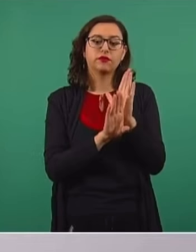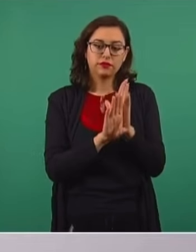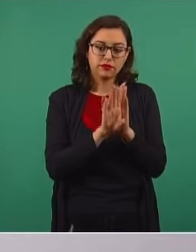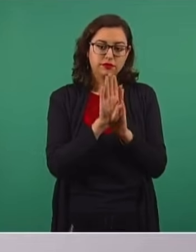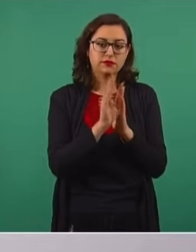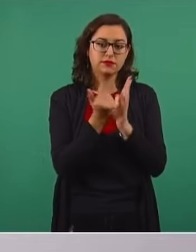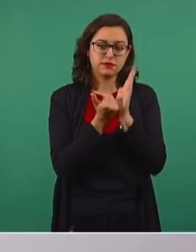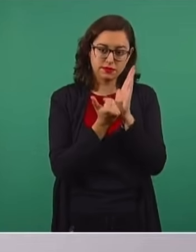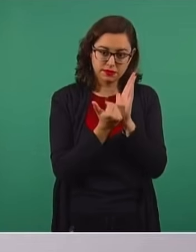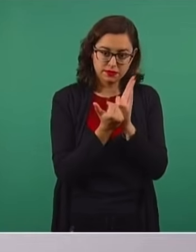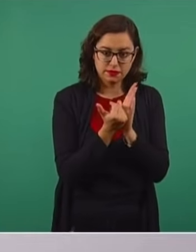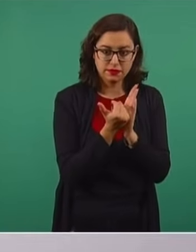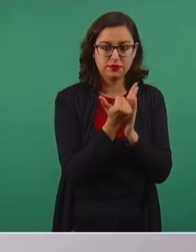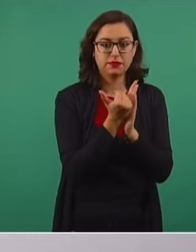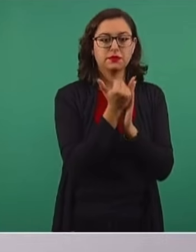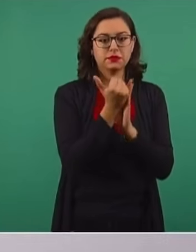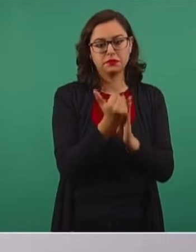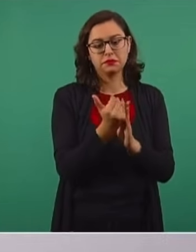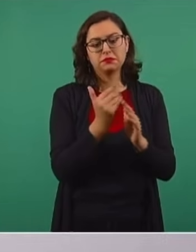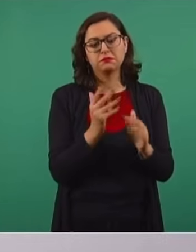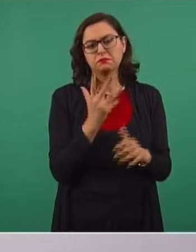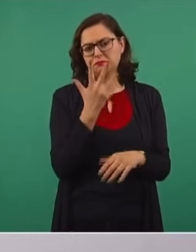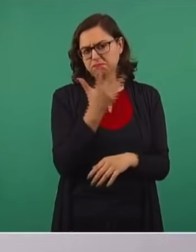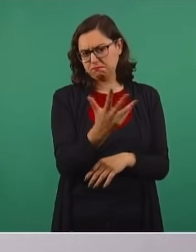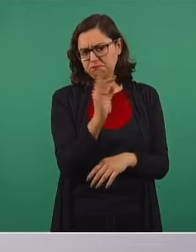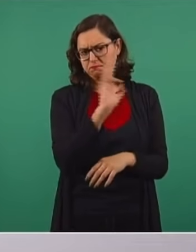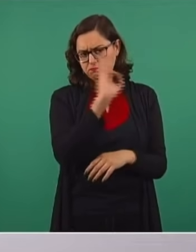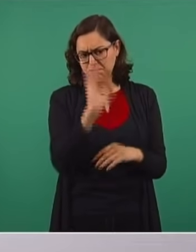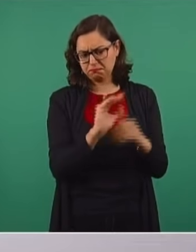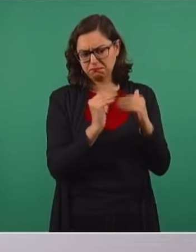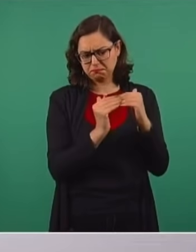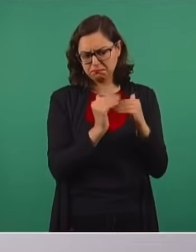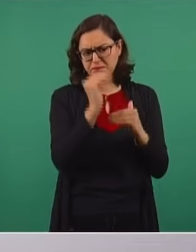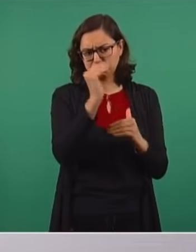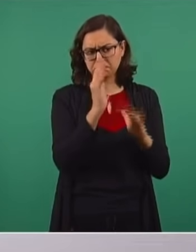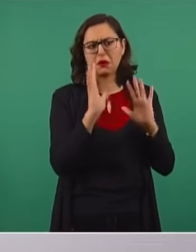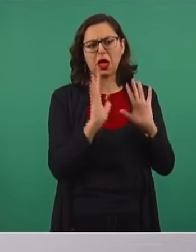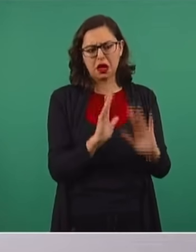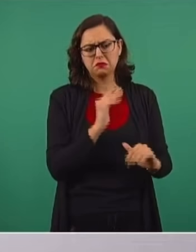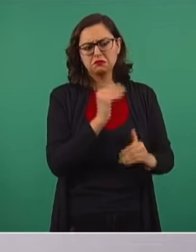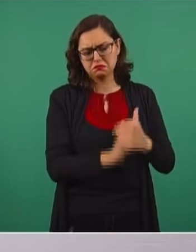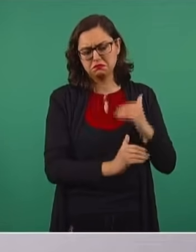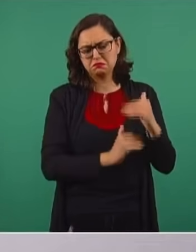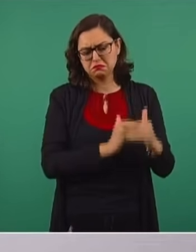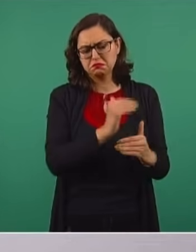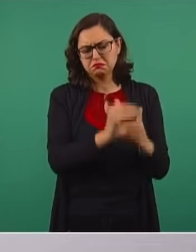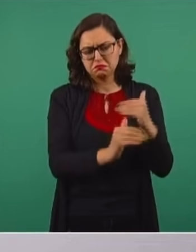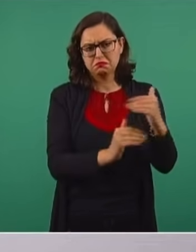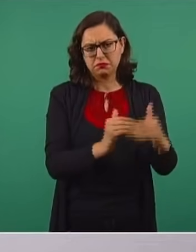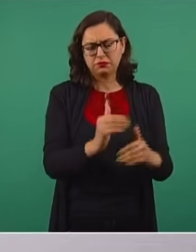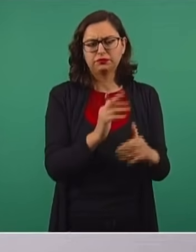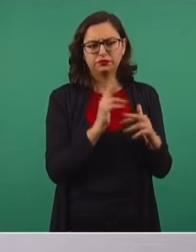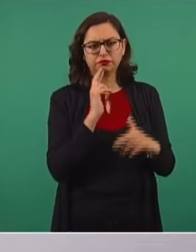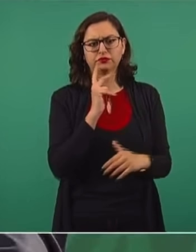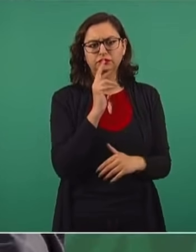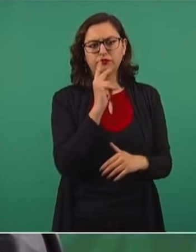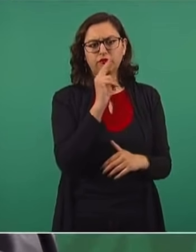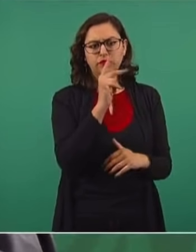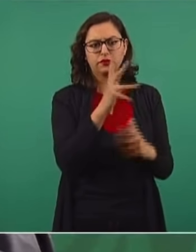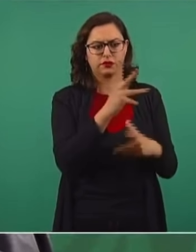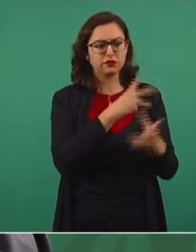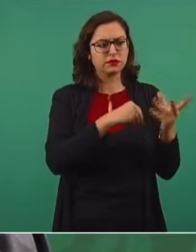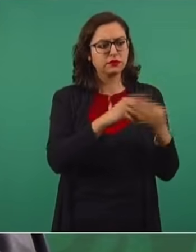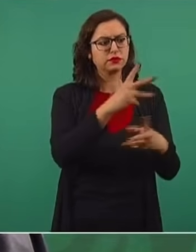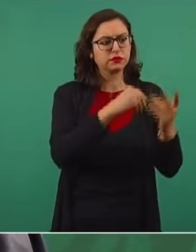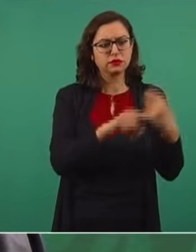más conservador de que vamos a crecer 5 por ciento pues ahí vamos y se están recuperando los empleos sí pero qué